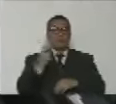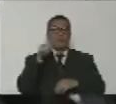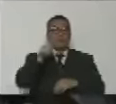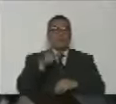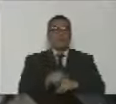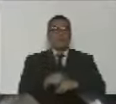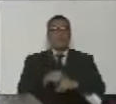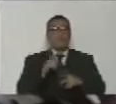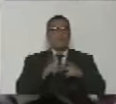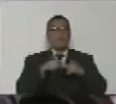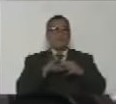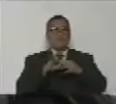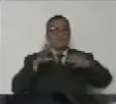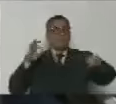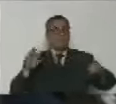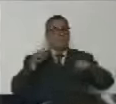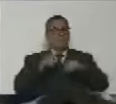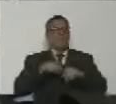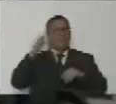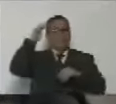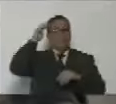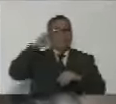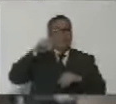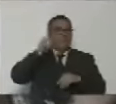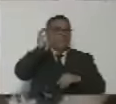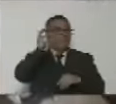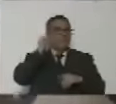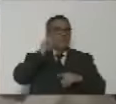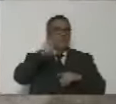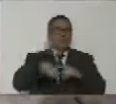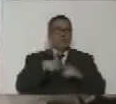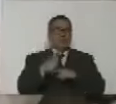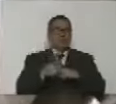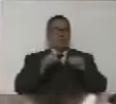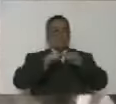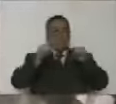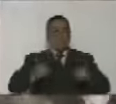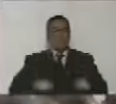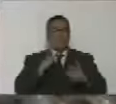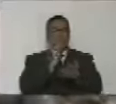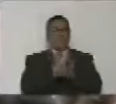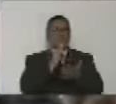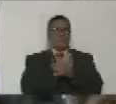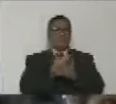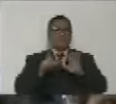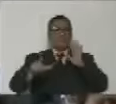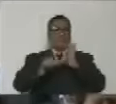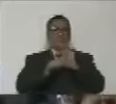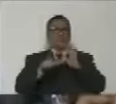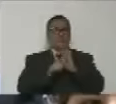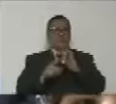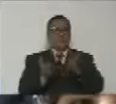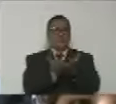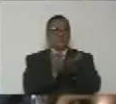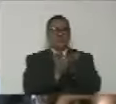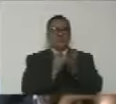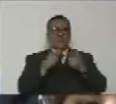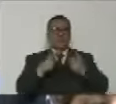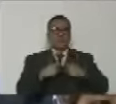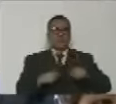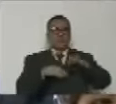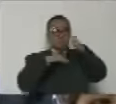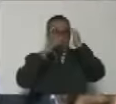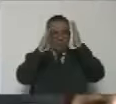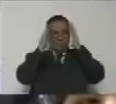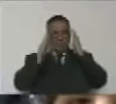no es un caso aislado. La maestra me dijo que pasaba sistemáticamente en el liceo donde estudiaba, muy